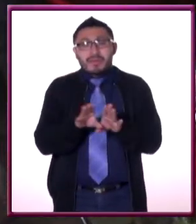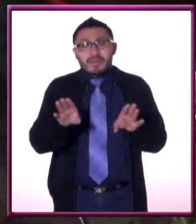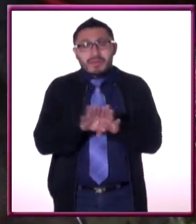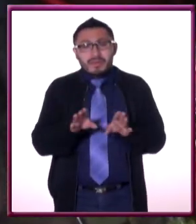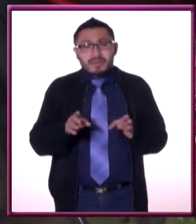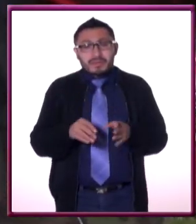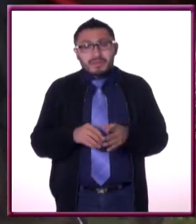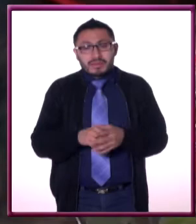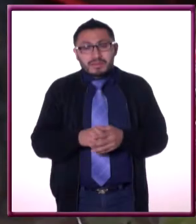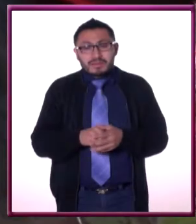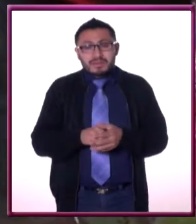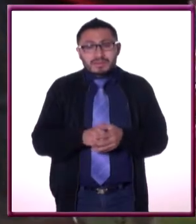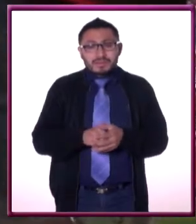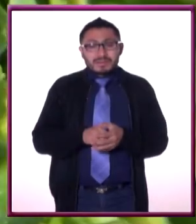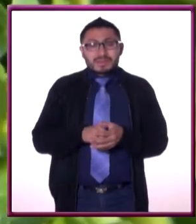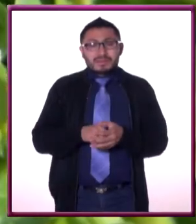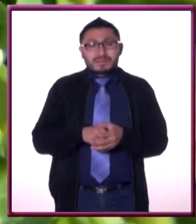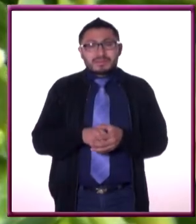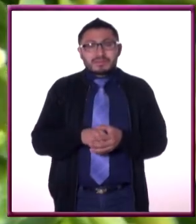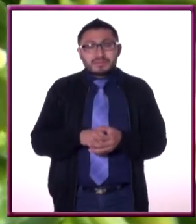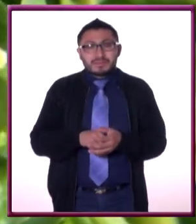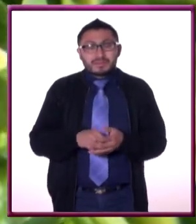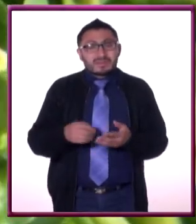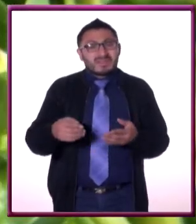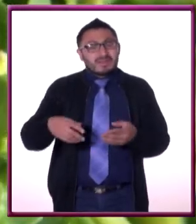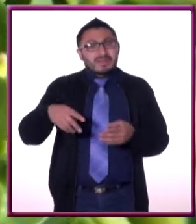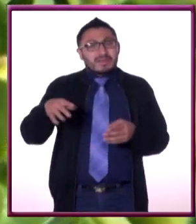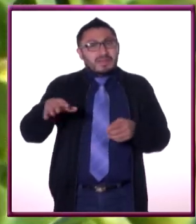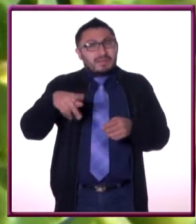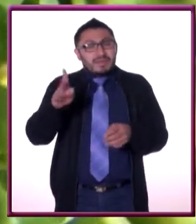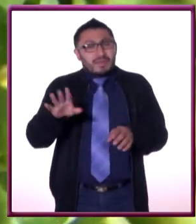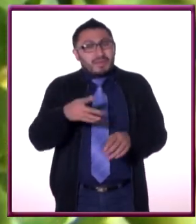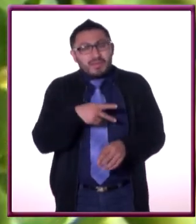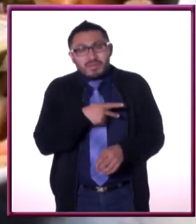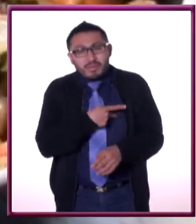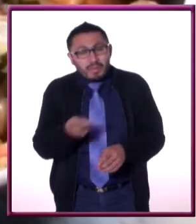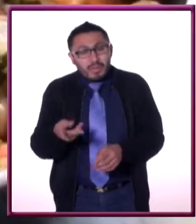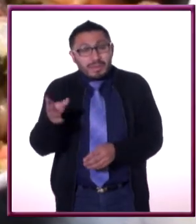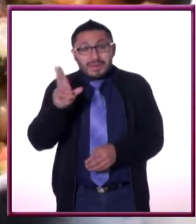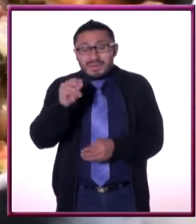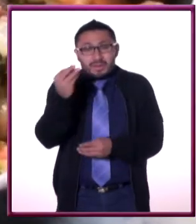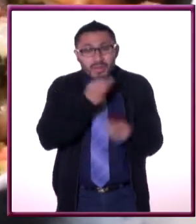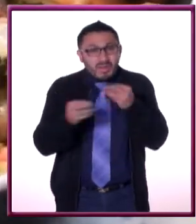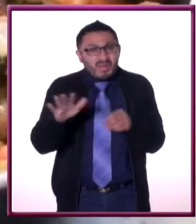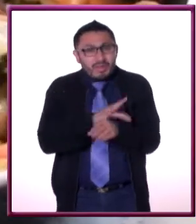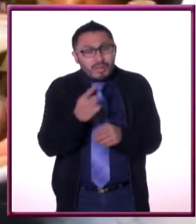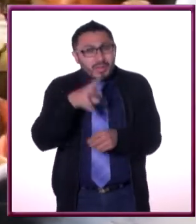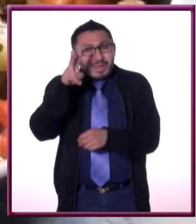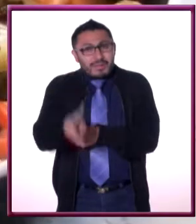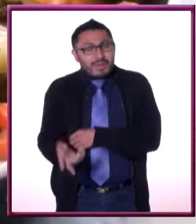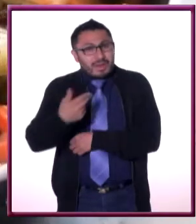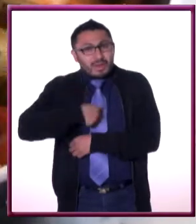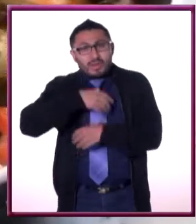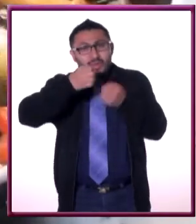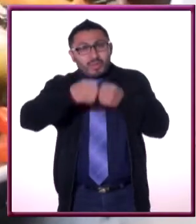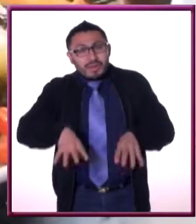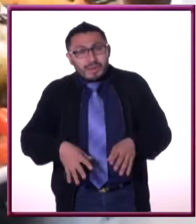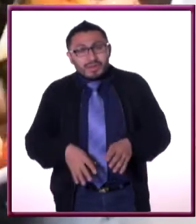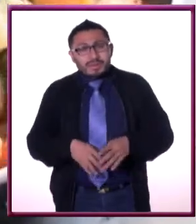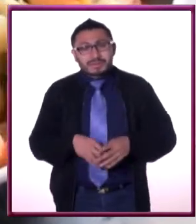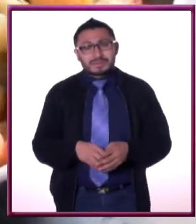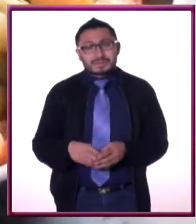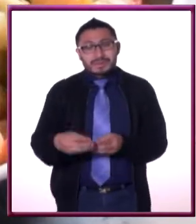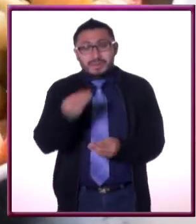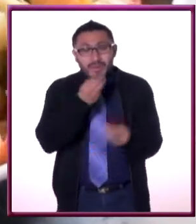siendo consideradas comida de pobres. Pero pobres los que no las comemos porque en realidad nos estamos perdiendo de un